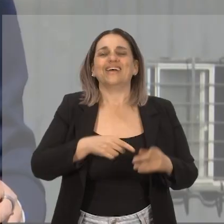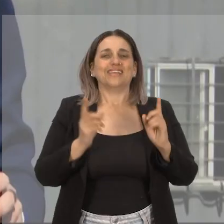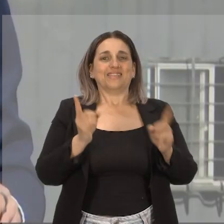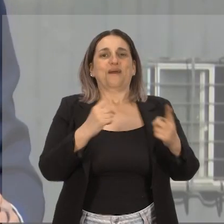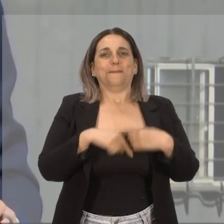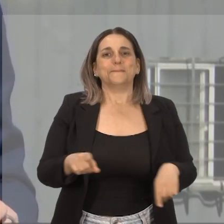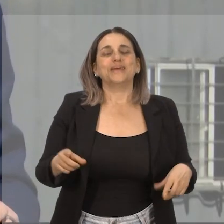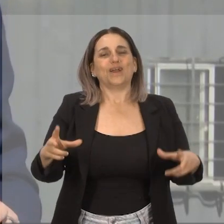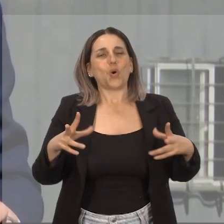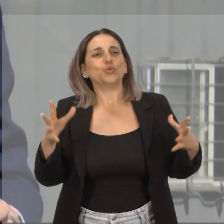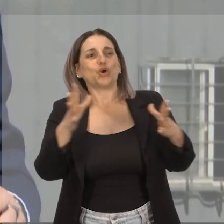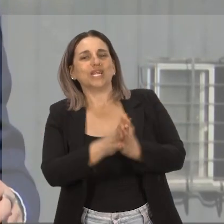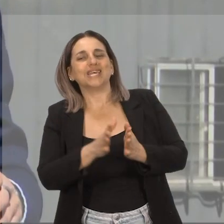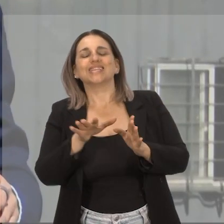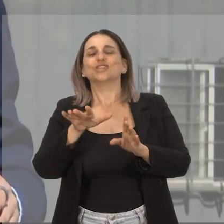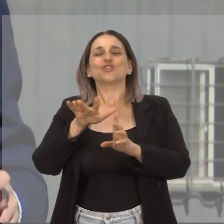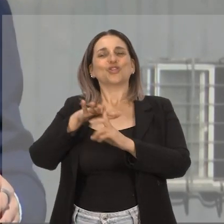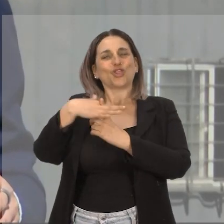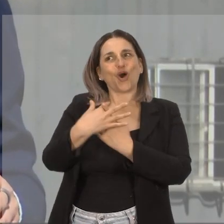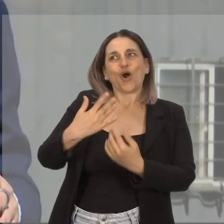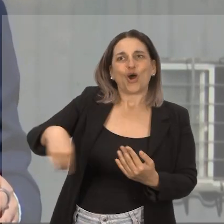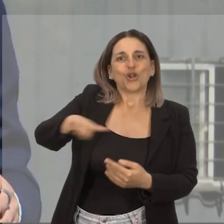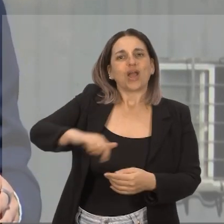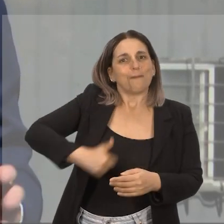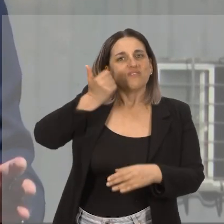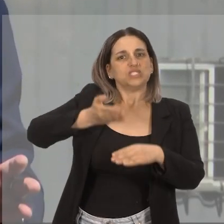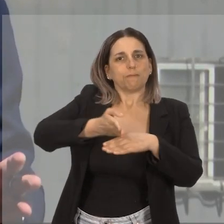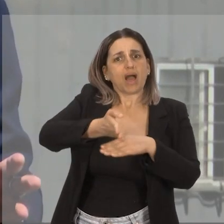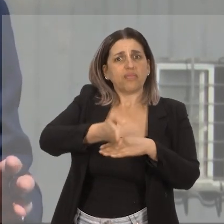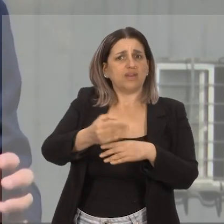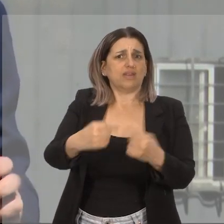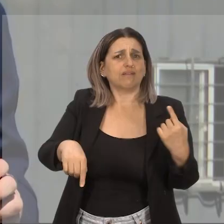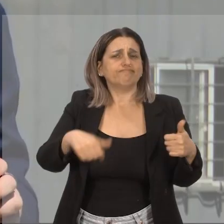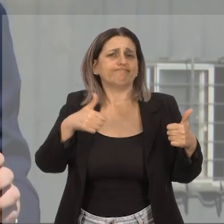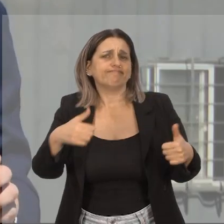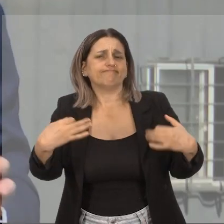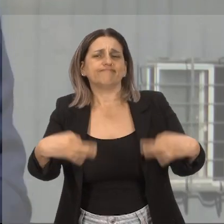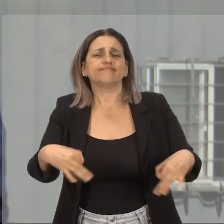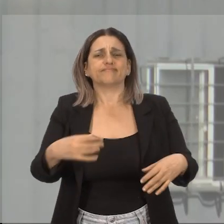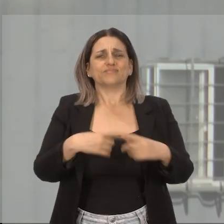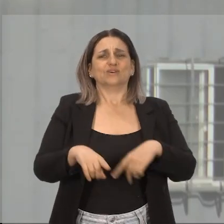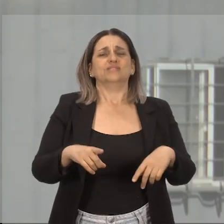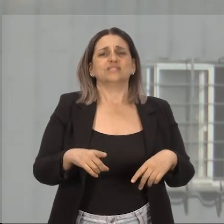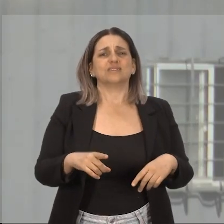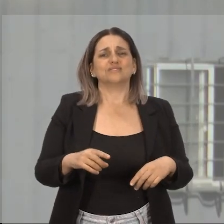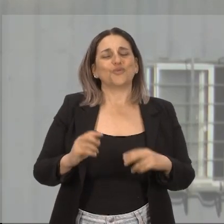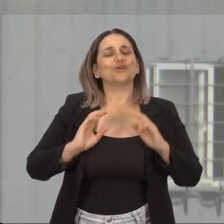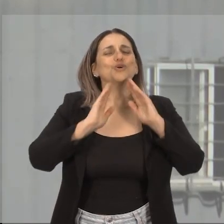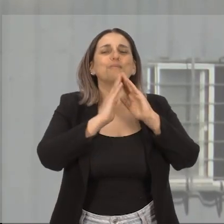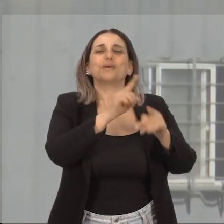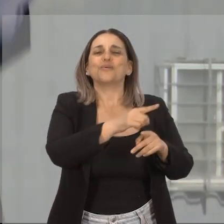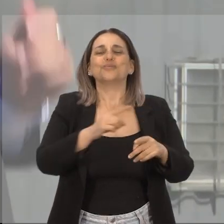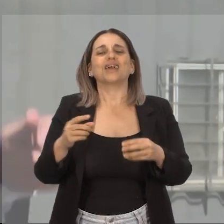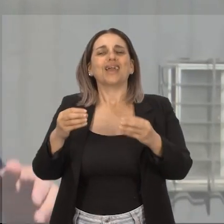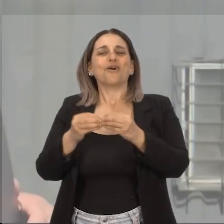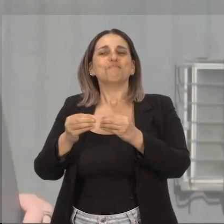que sea también amigable con el entorno y que se use madera, esos materiales nobles. Y